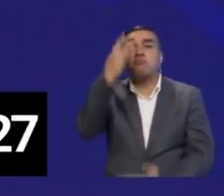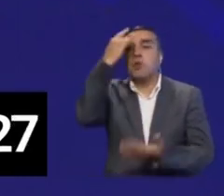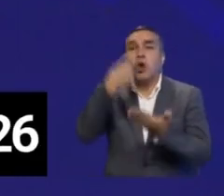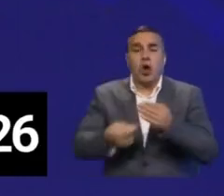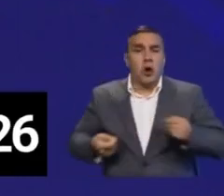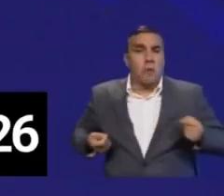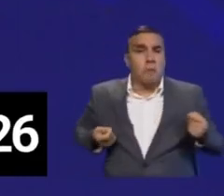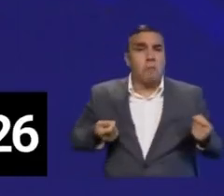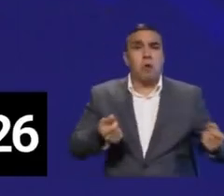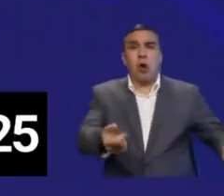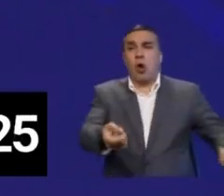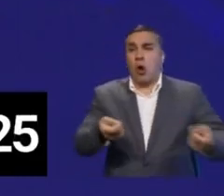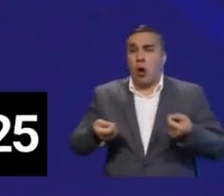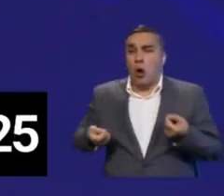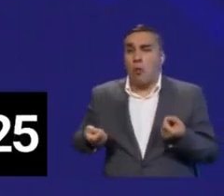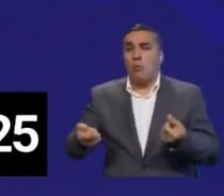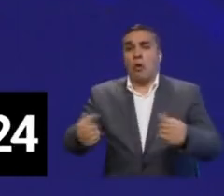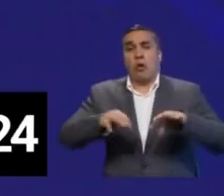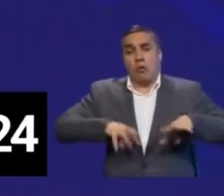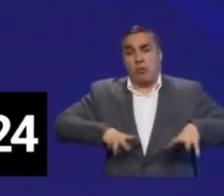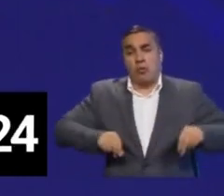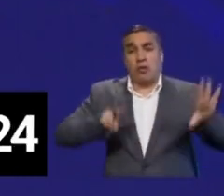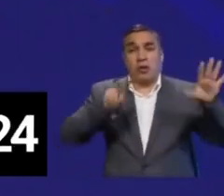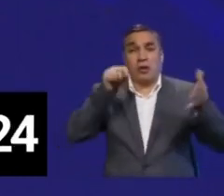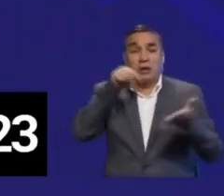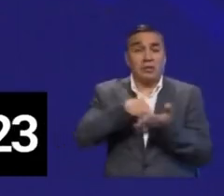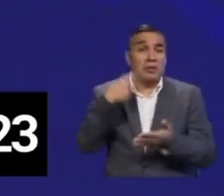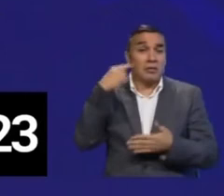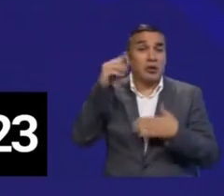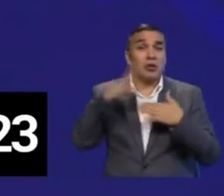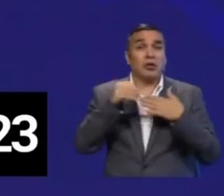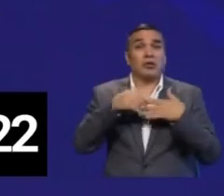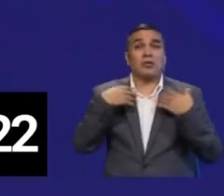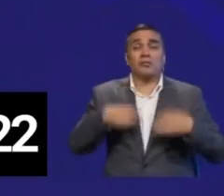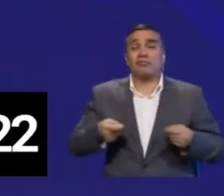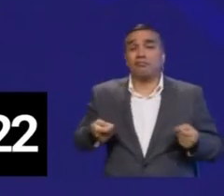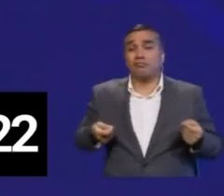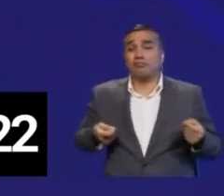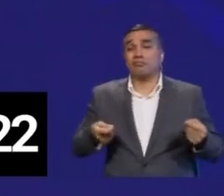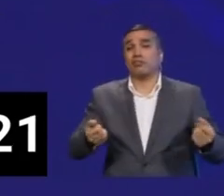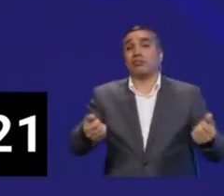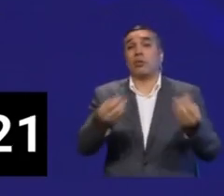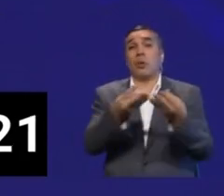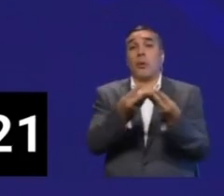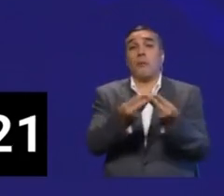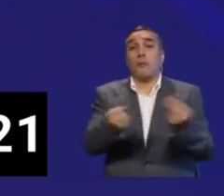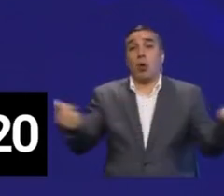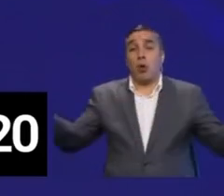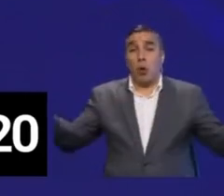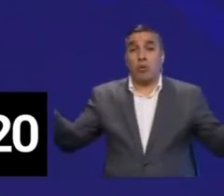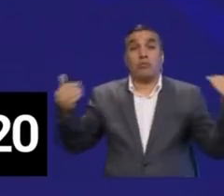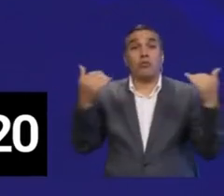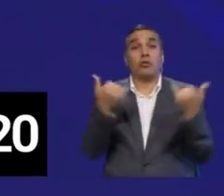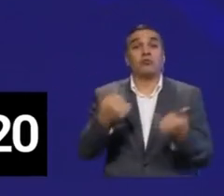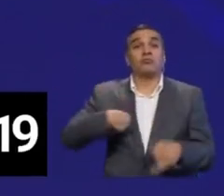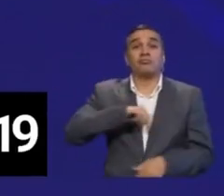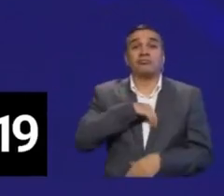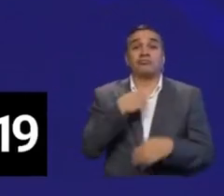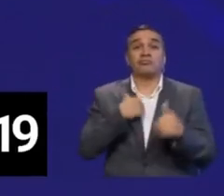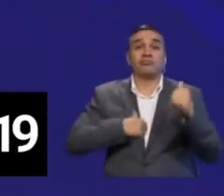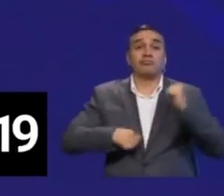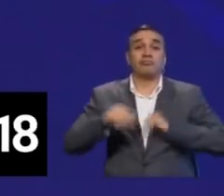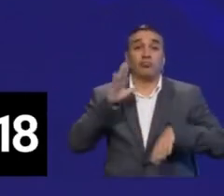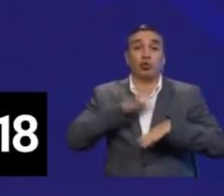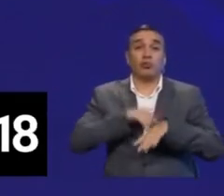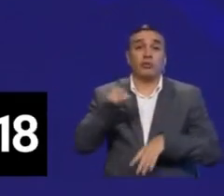el dispendio y la corrupción, 70 mil millones de dólares que se festinó, se hizo humo. Hoy estamos pagando las